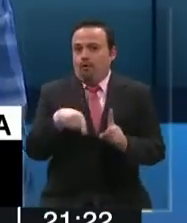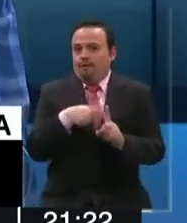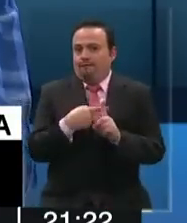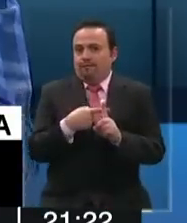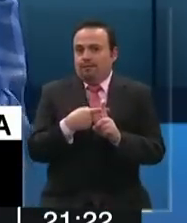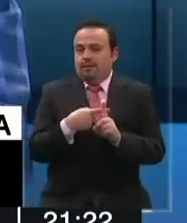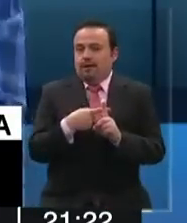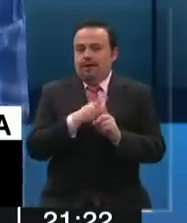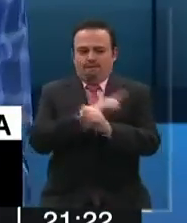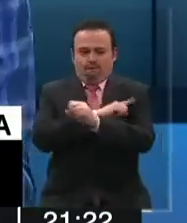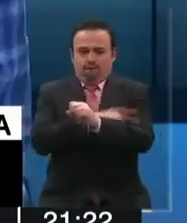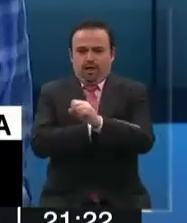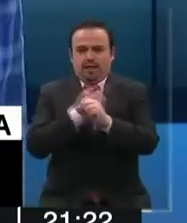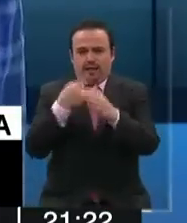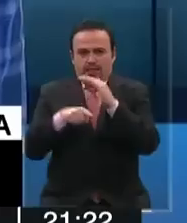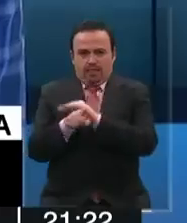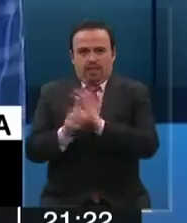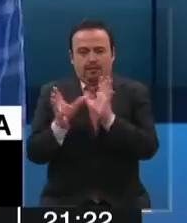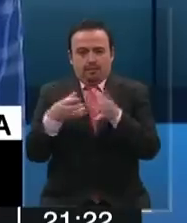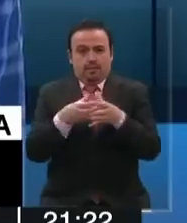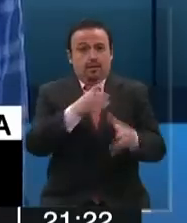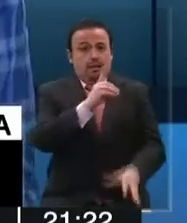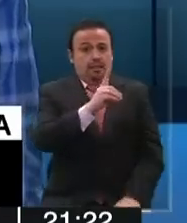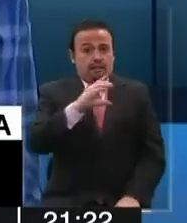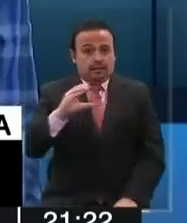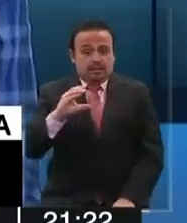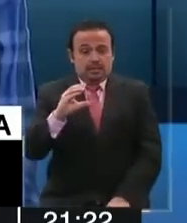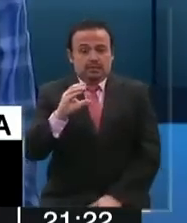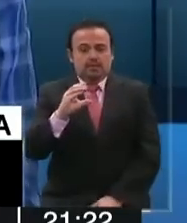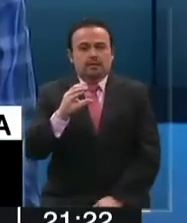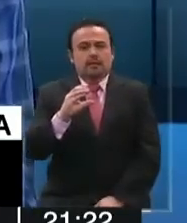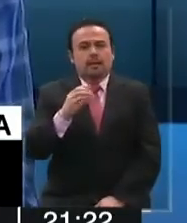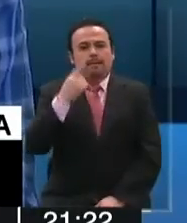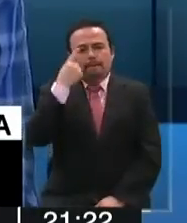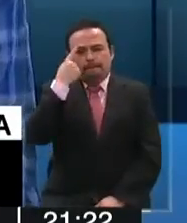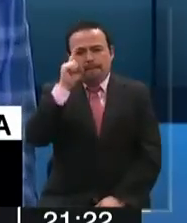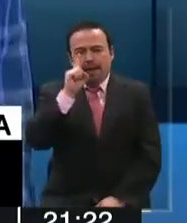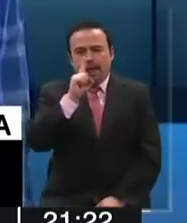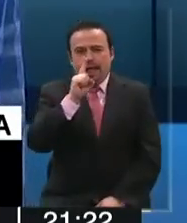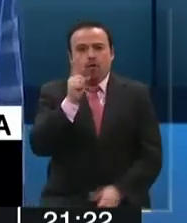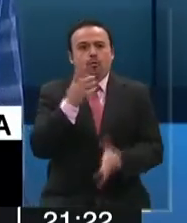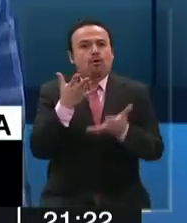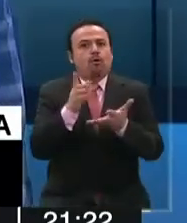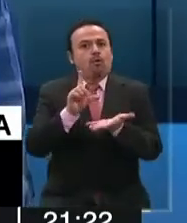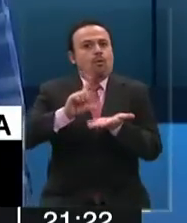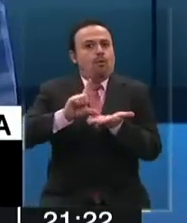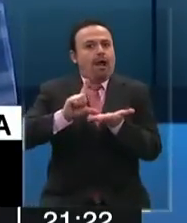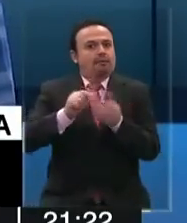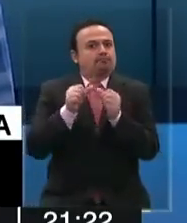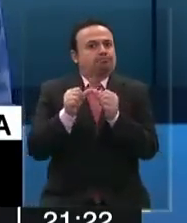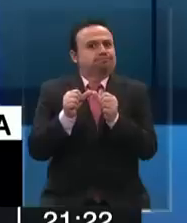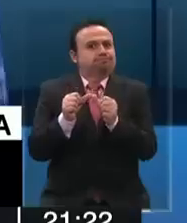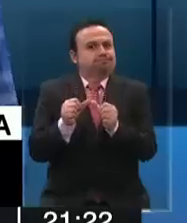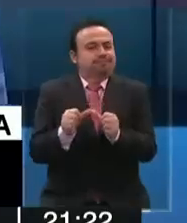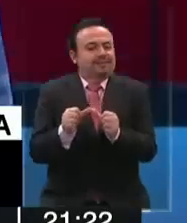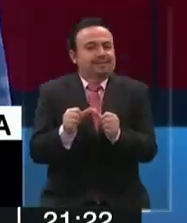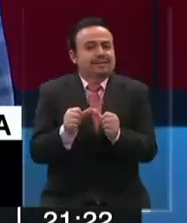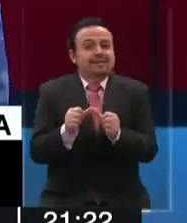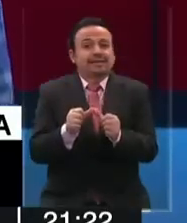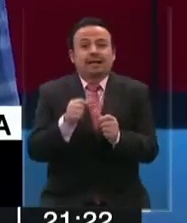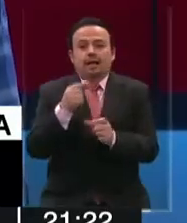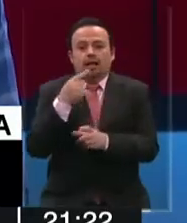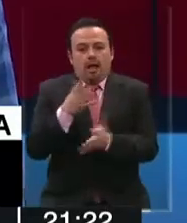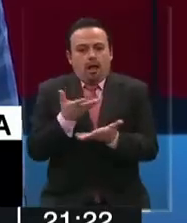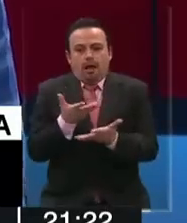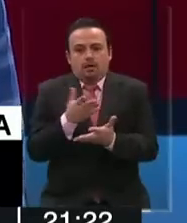fuerzas internamente dentro de la Democracia cristiana para una posición que no tiene